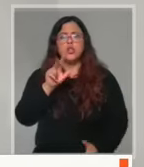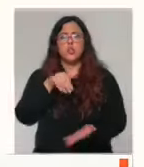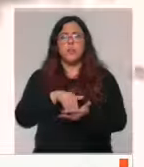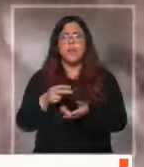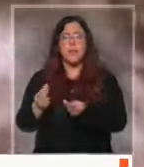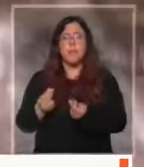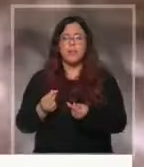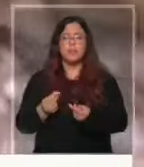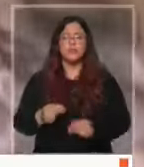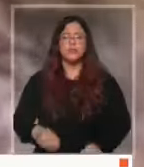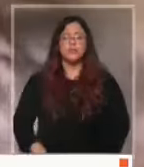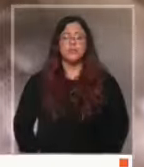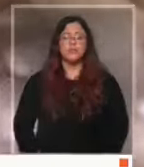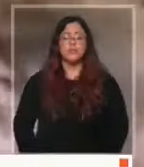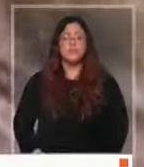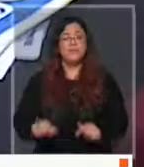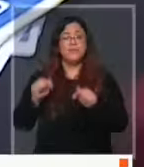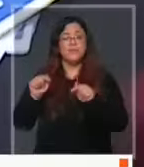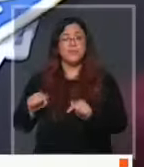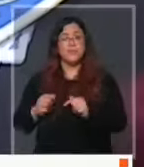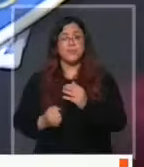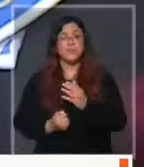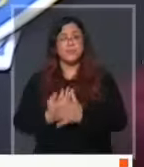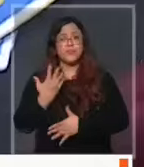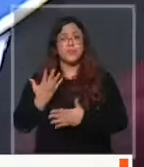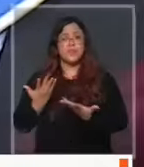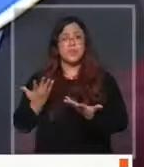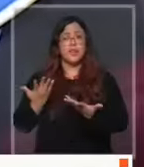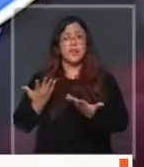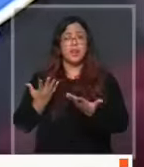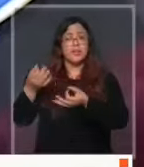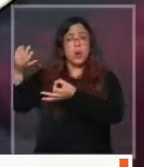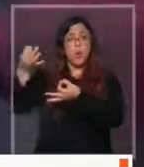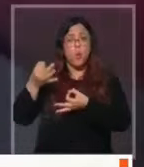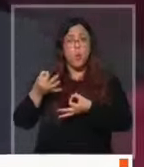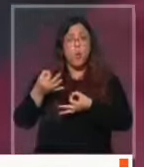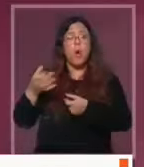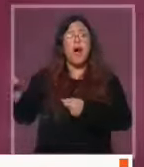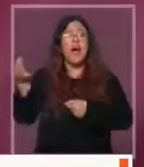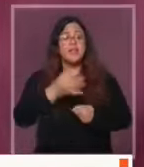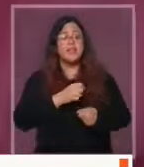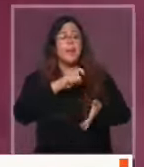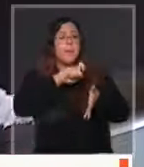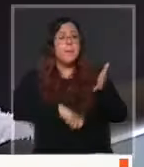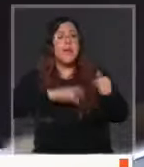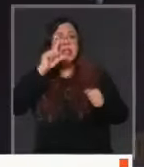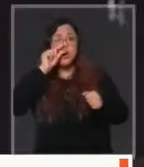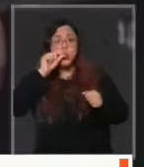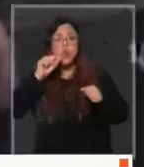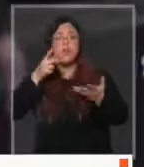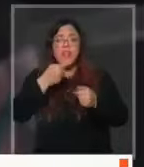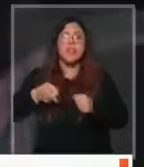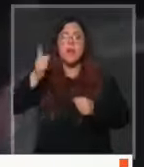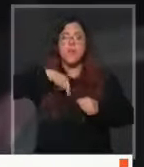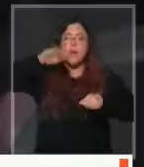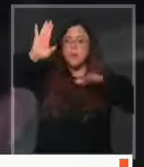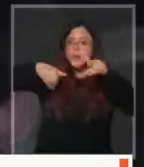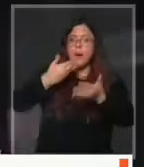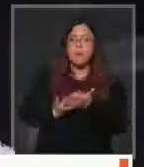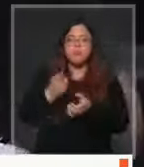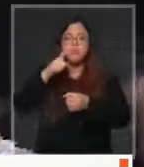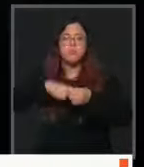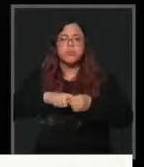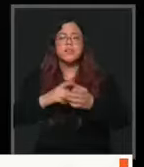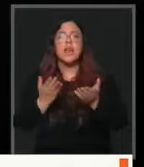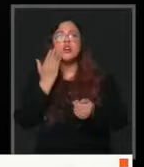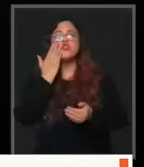pesos. Para enfrentar esta nueva tarifa, desde el gobierno anunciaron que en octubre abrirá nuevamente la convocatoria para postular al subsidio